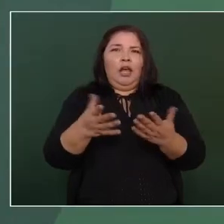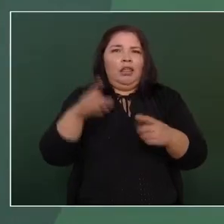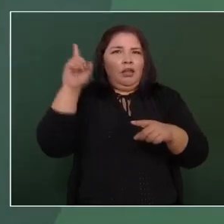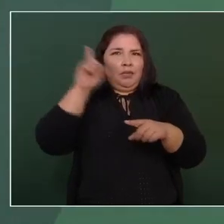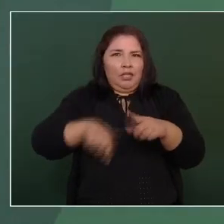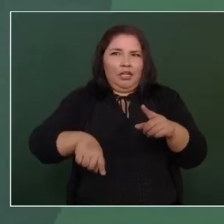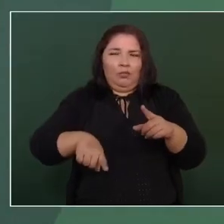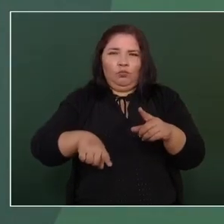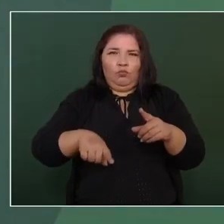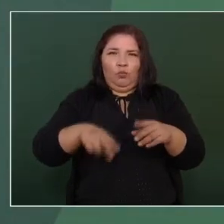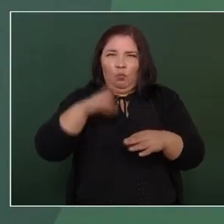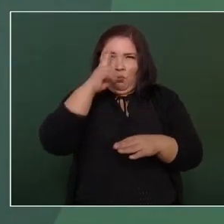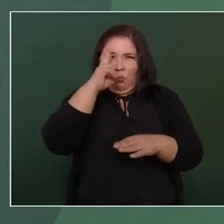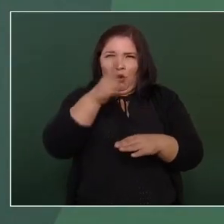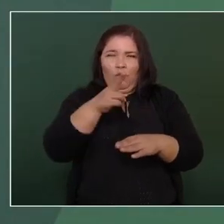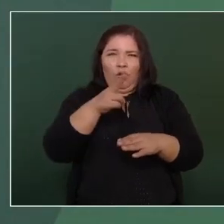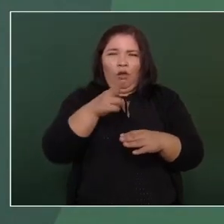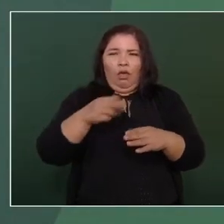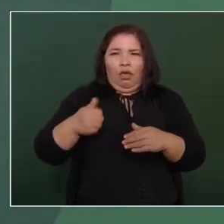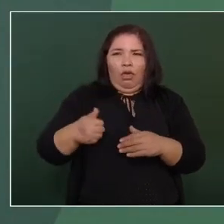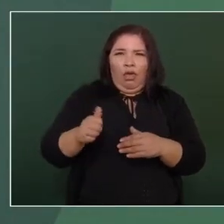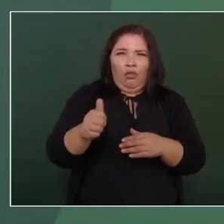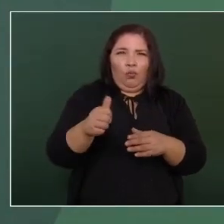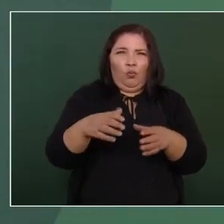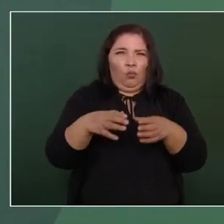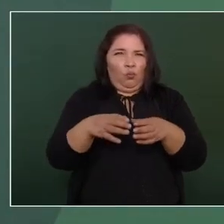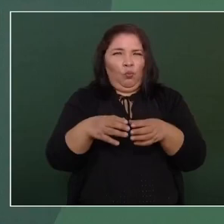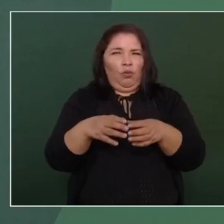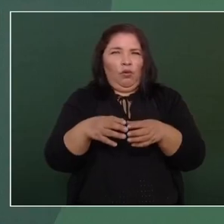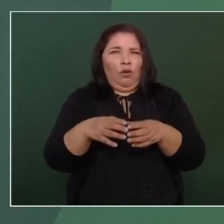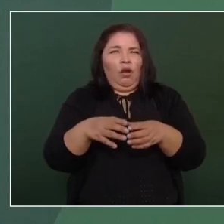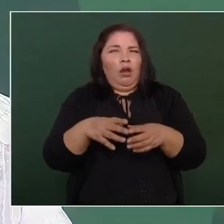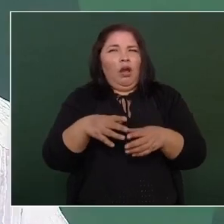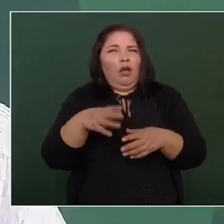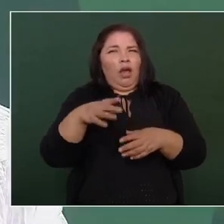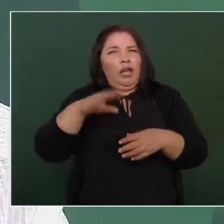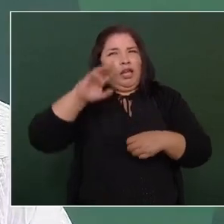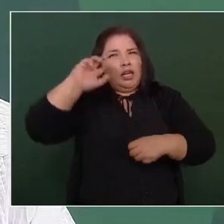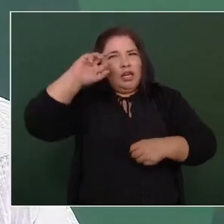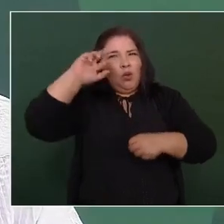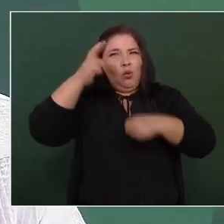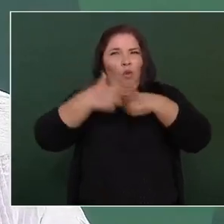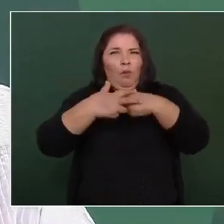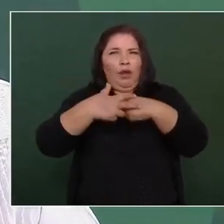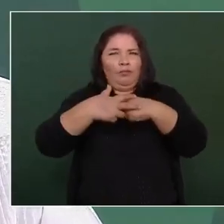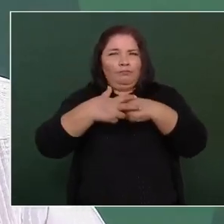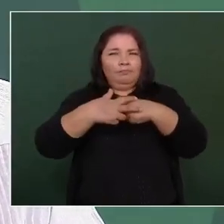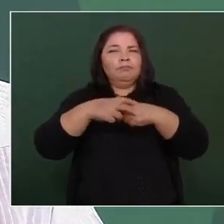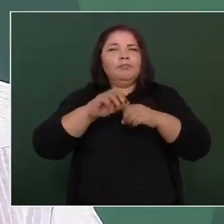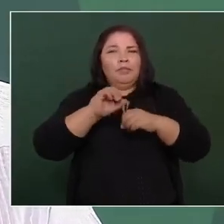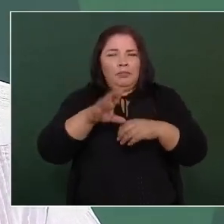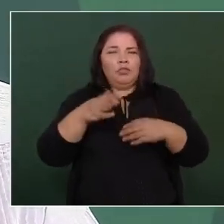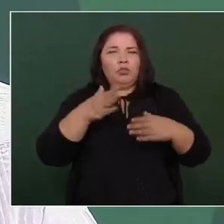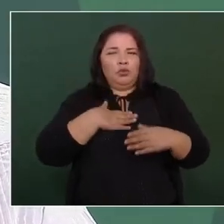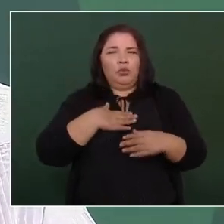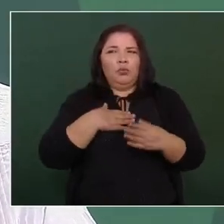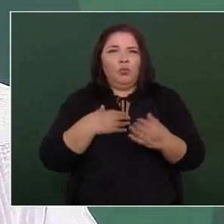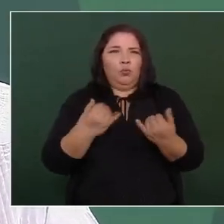embargo al atún que se tenía en la Unión Europea. Me tocó